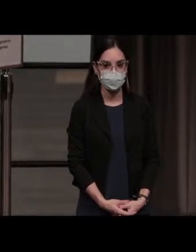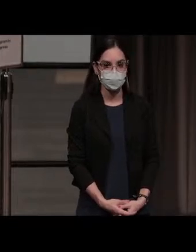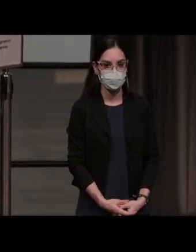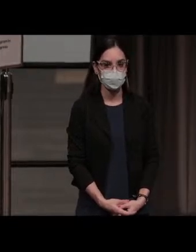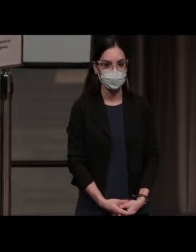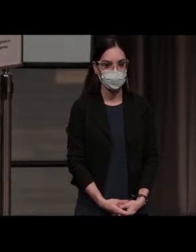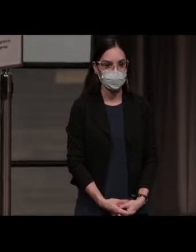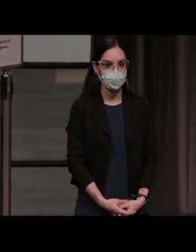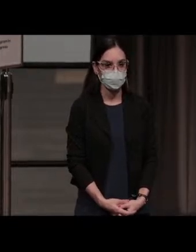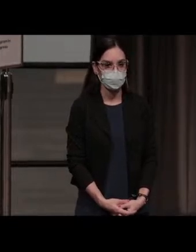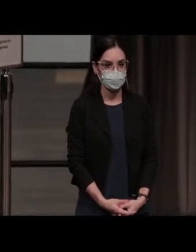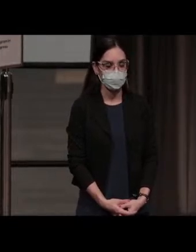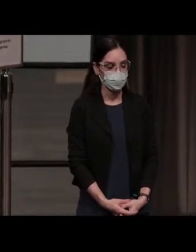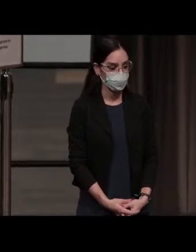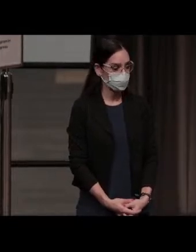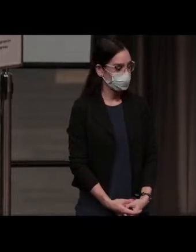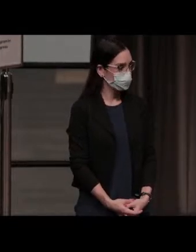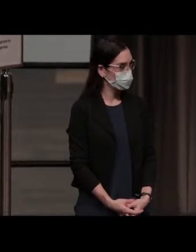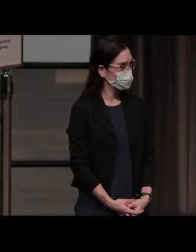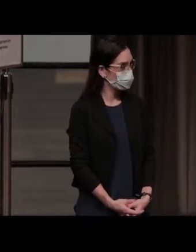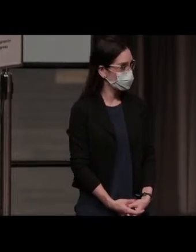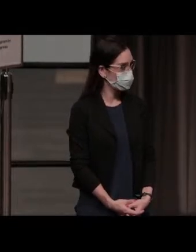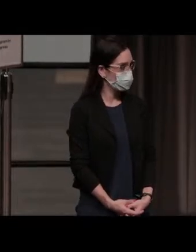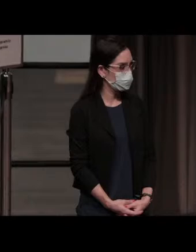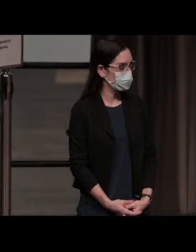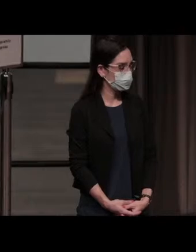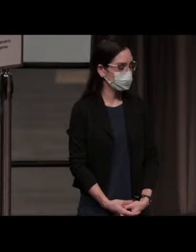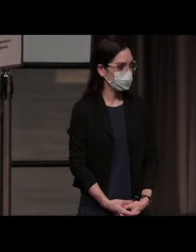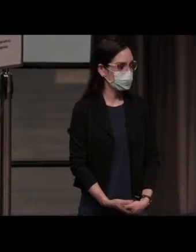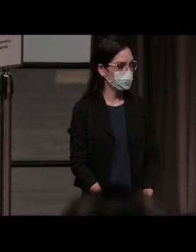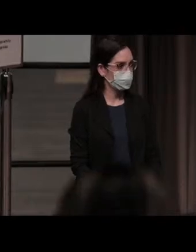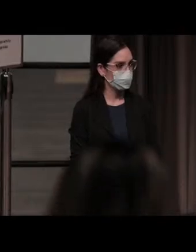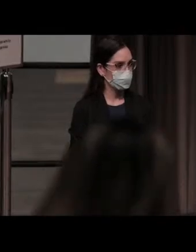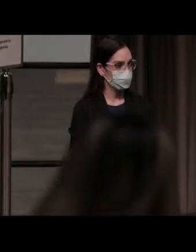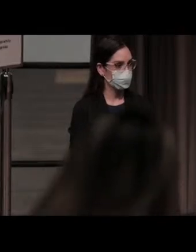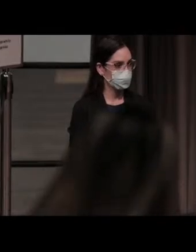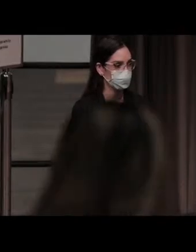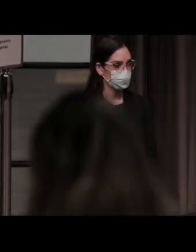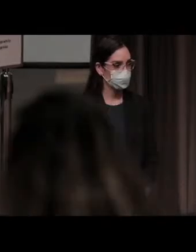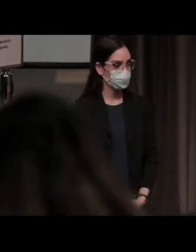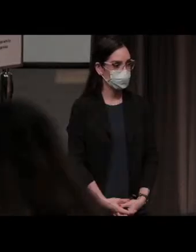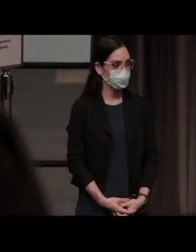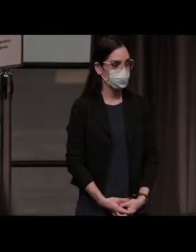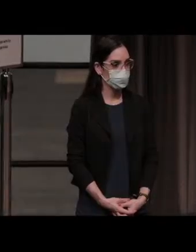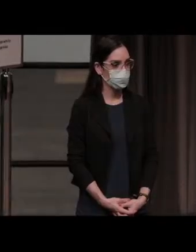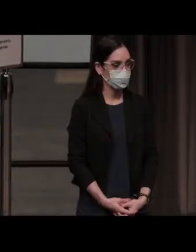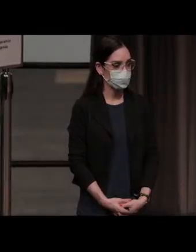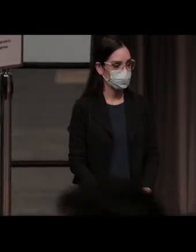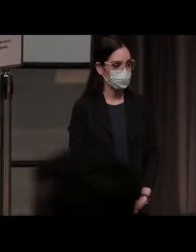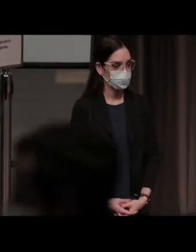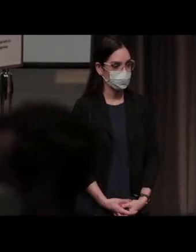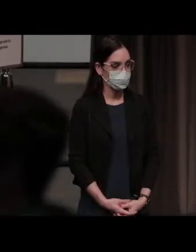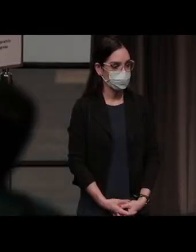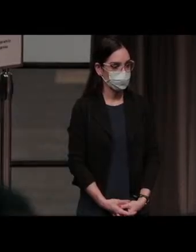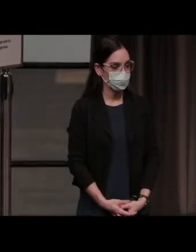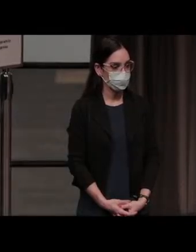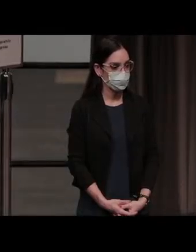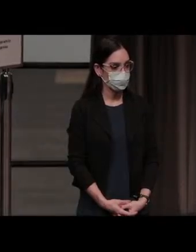nous encore sous ta remettande en créole haïtien ou après les 305 901 26